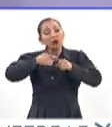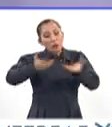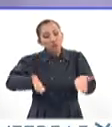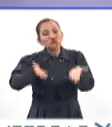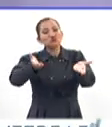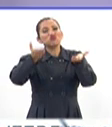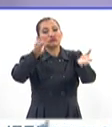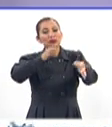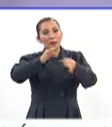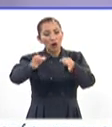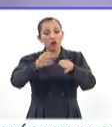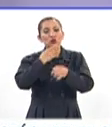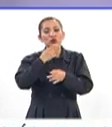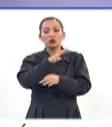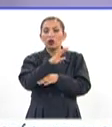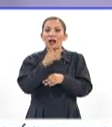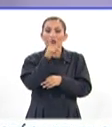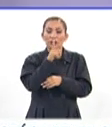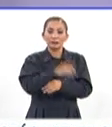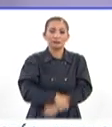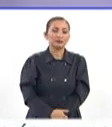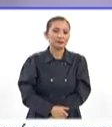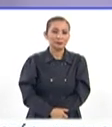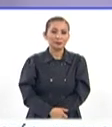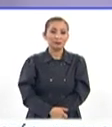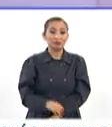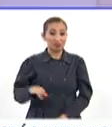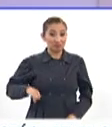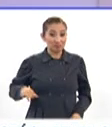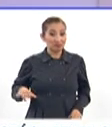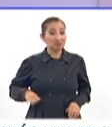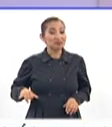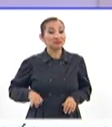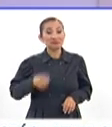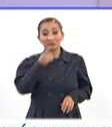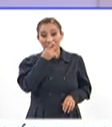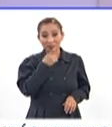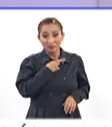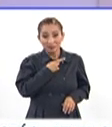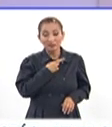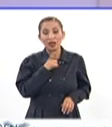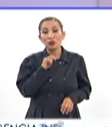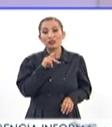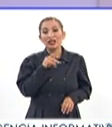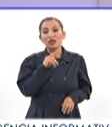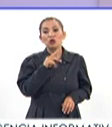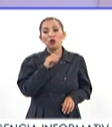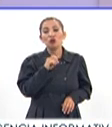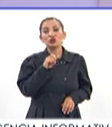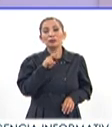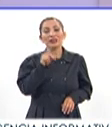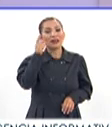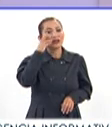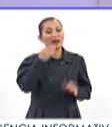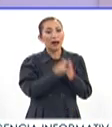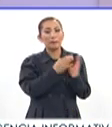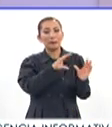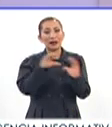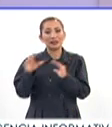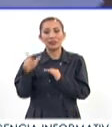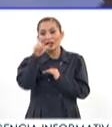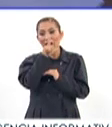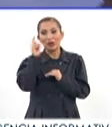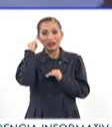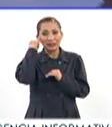darle funcionalidad y uso público a las lenguas indígenas. Claro. Pues muy interesante lo que nos acabas de comentar, Luis Arturo Fuentes, subdirector de capacitación